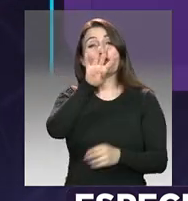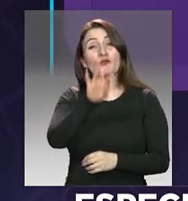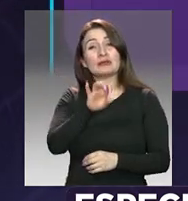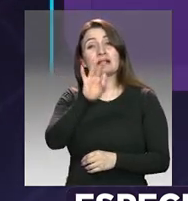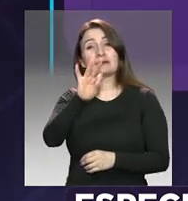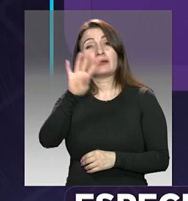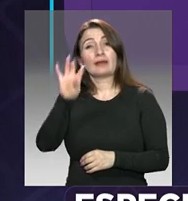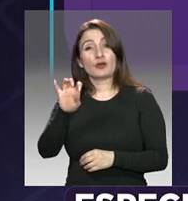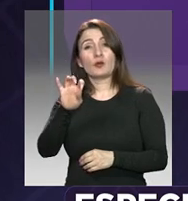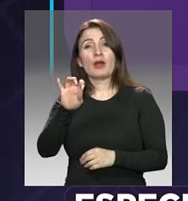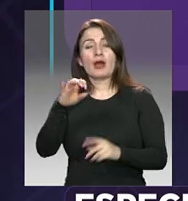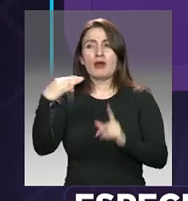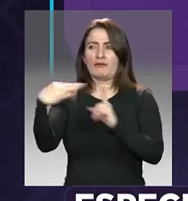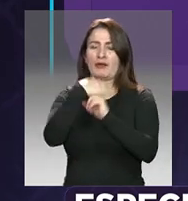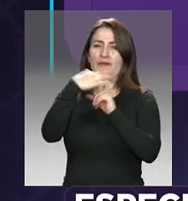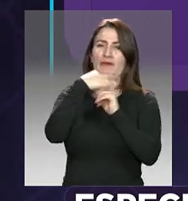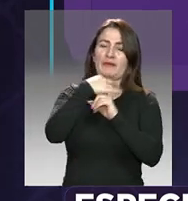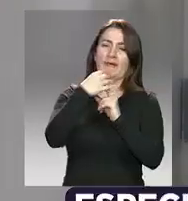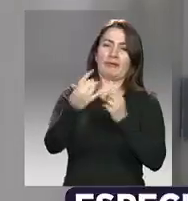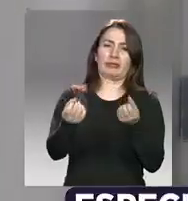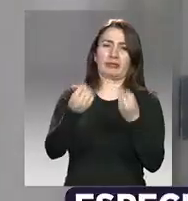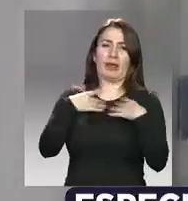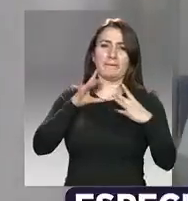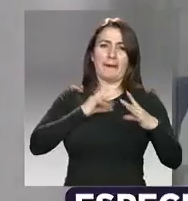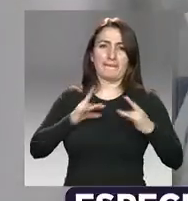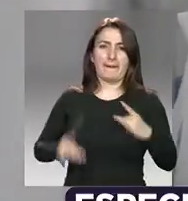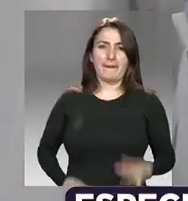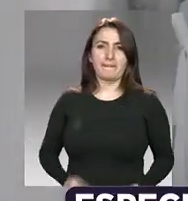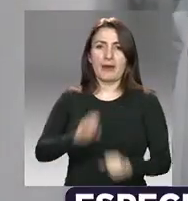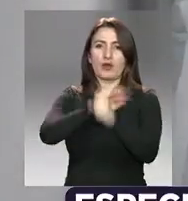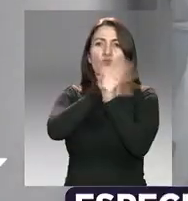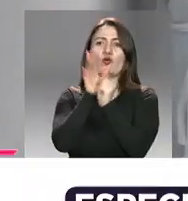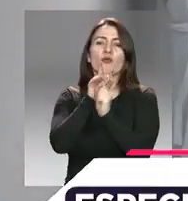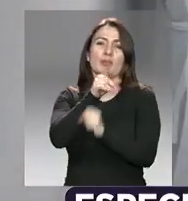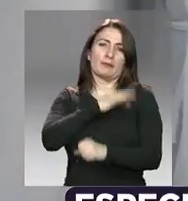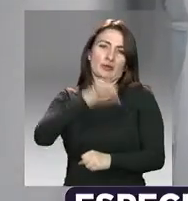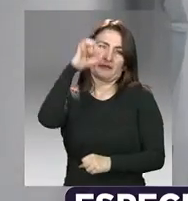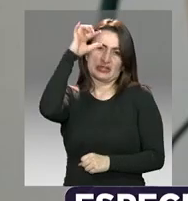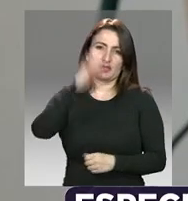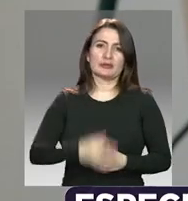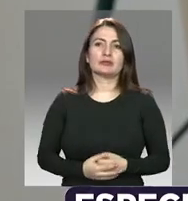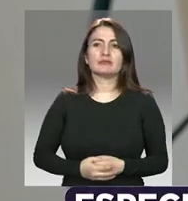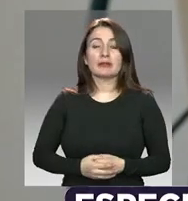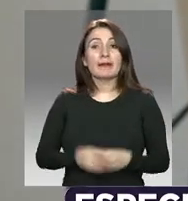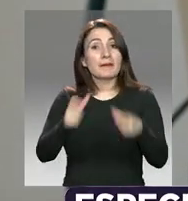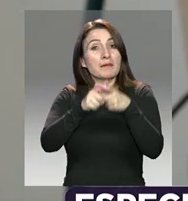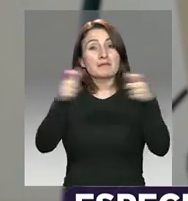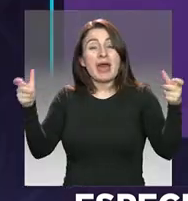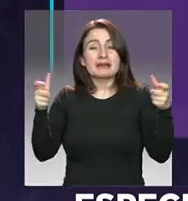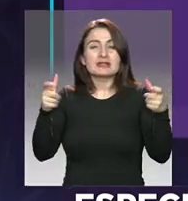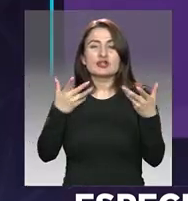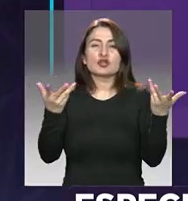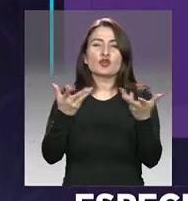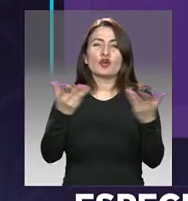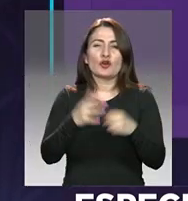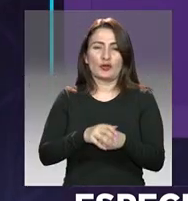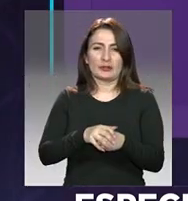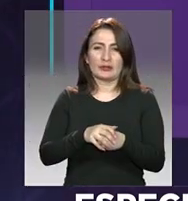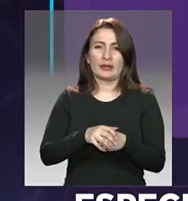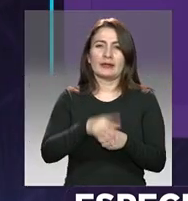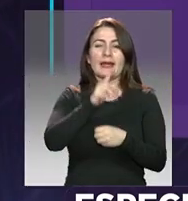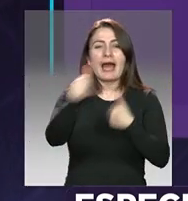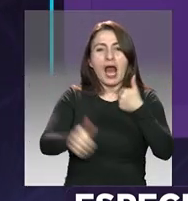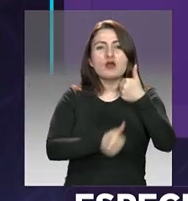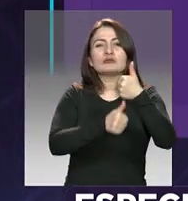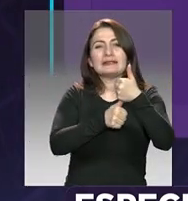55.939 han resultado contagiadas, esto en medio de su labor profesional. El mayor número de contagios se concentra en los